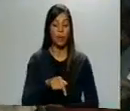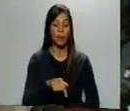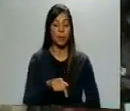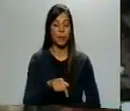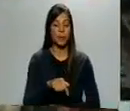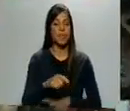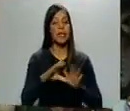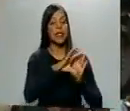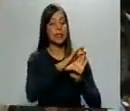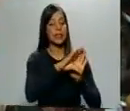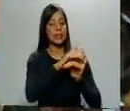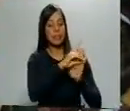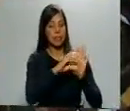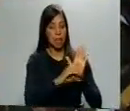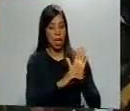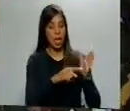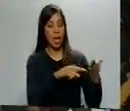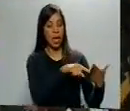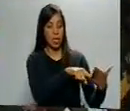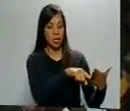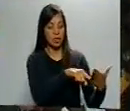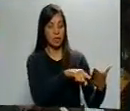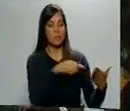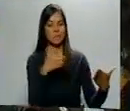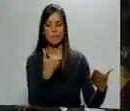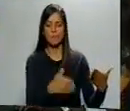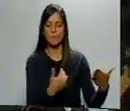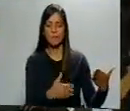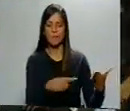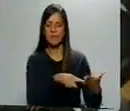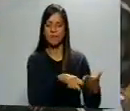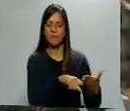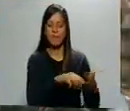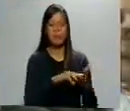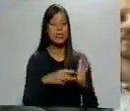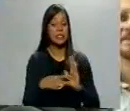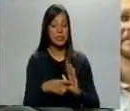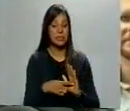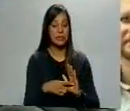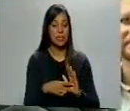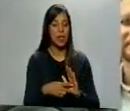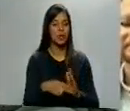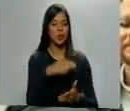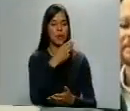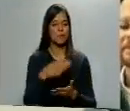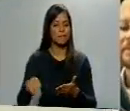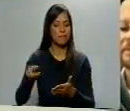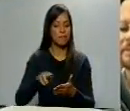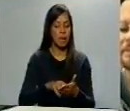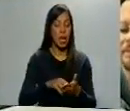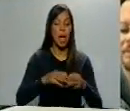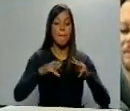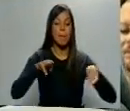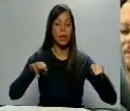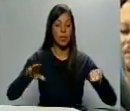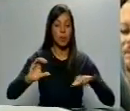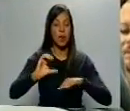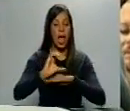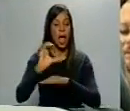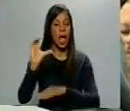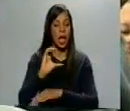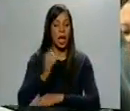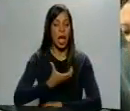un decreto para lo que se ha denominado la supresión y liquidación de la